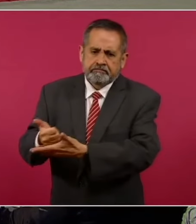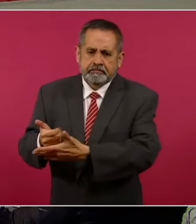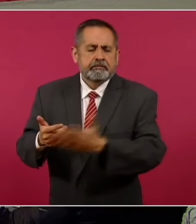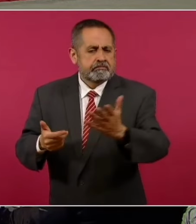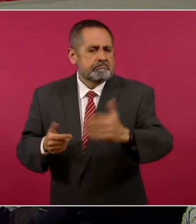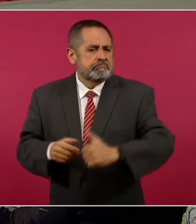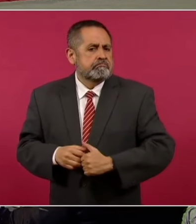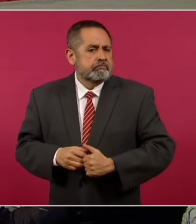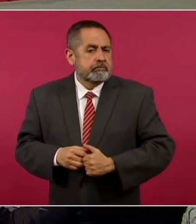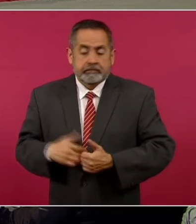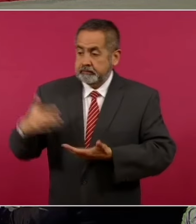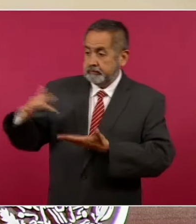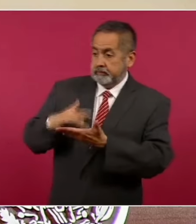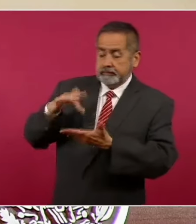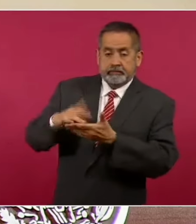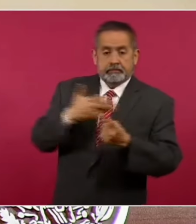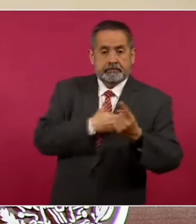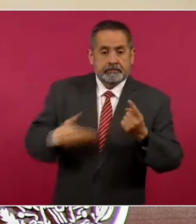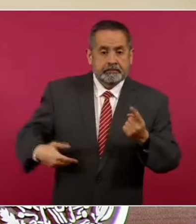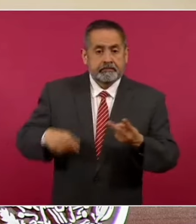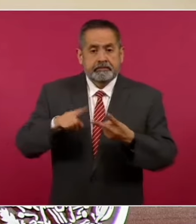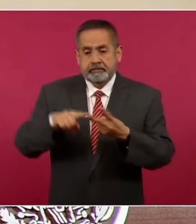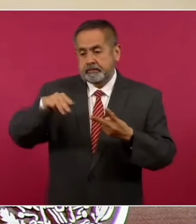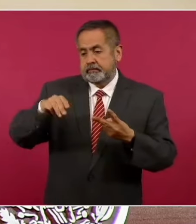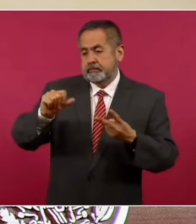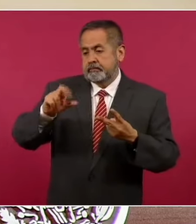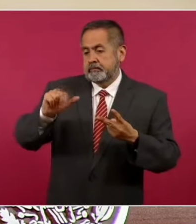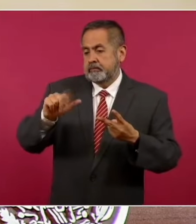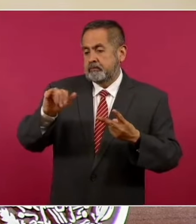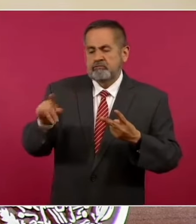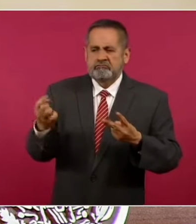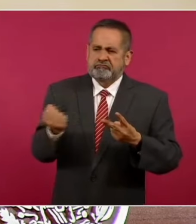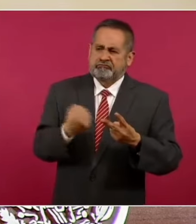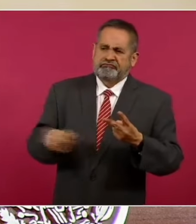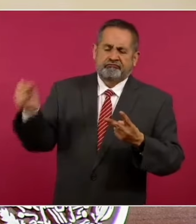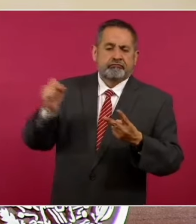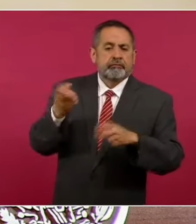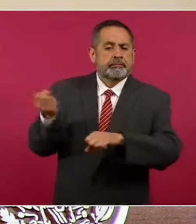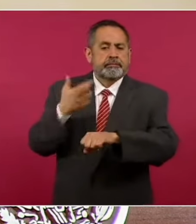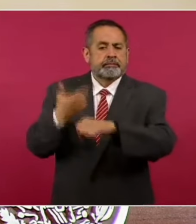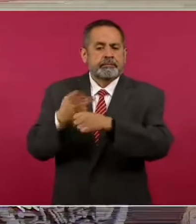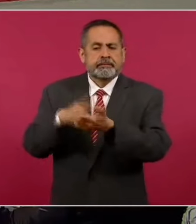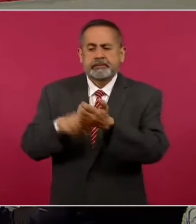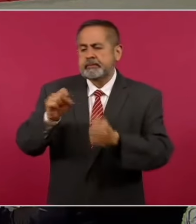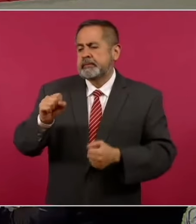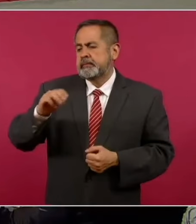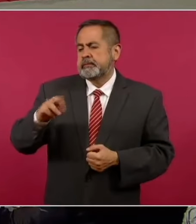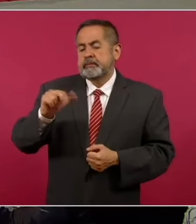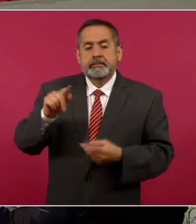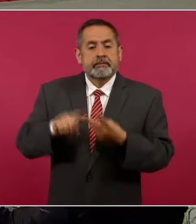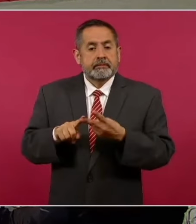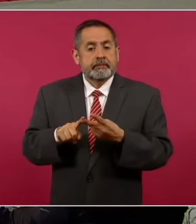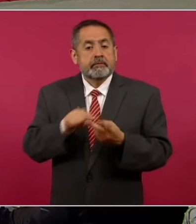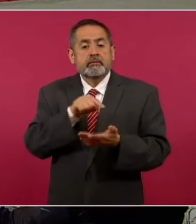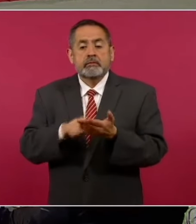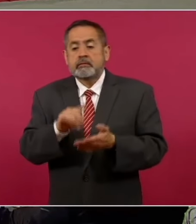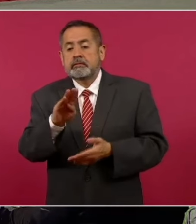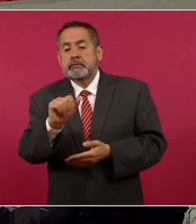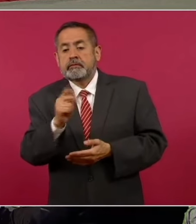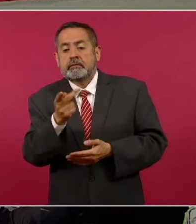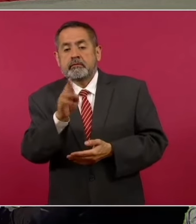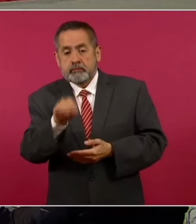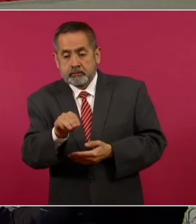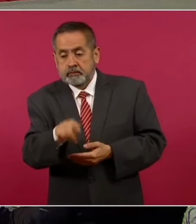presidente y de María Luisa Albores, una supermujer secretaria de Semarnat, Balancún y Balanquín